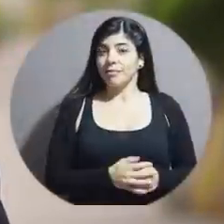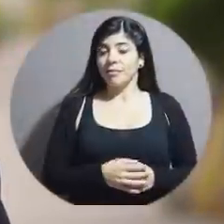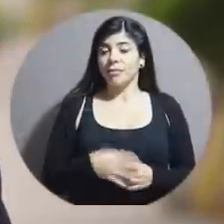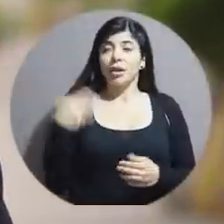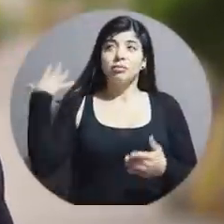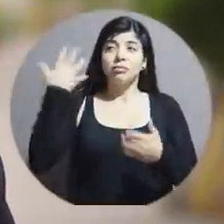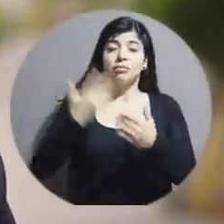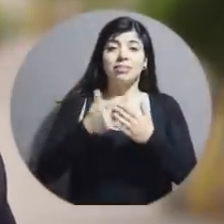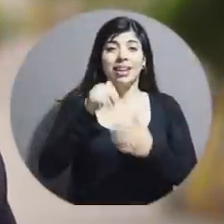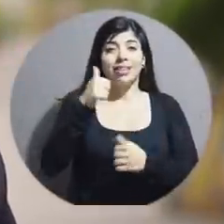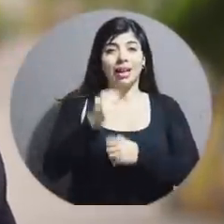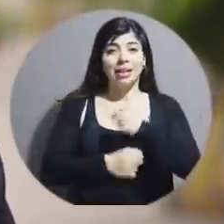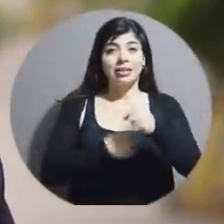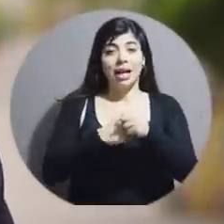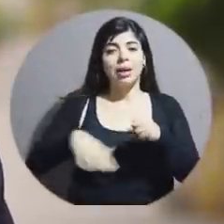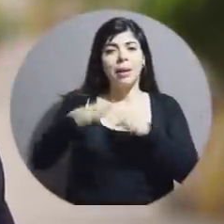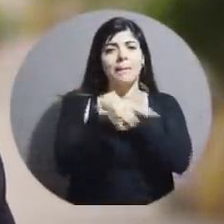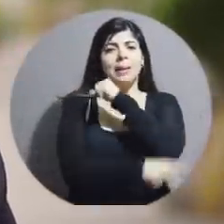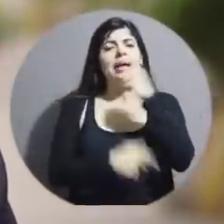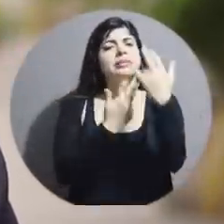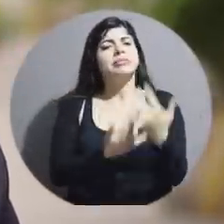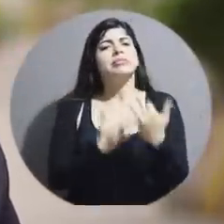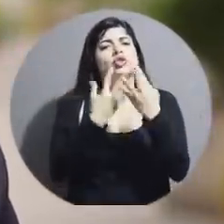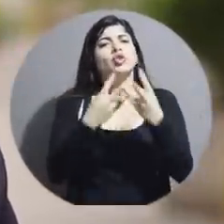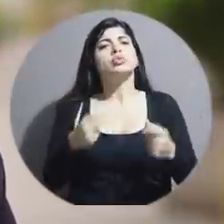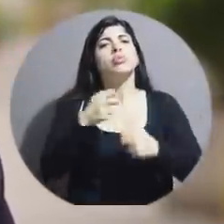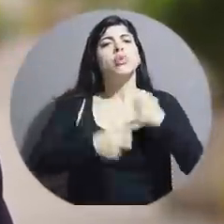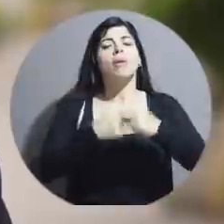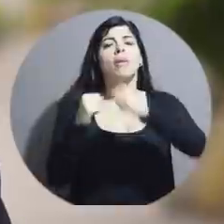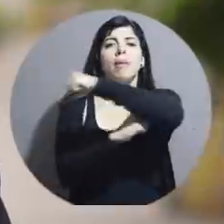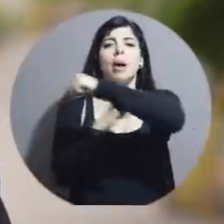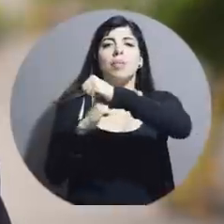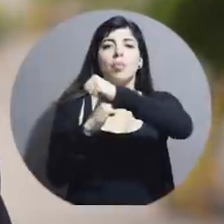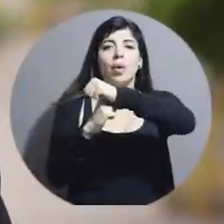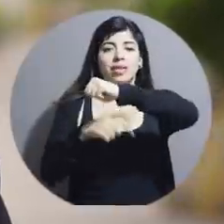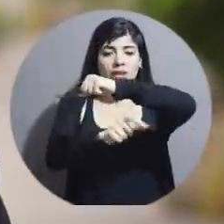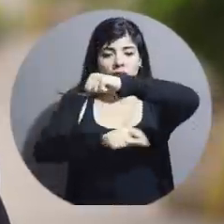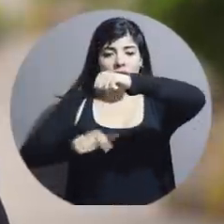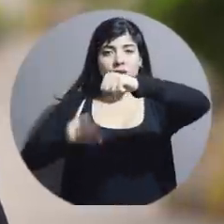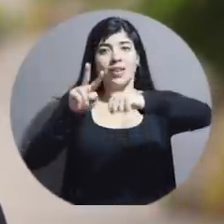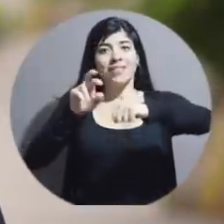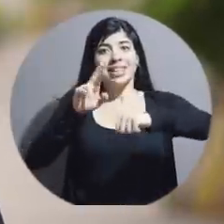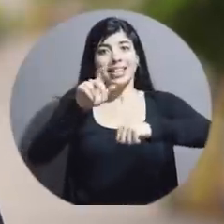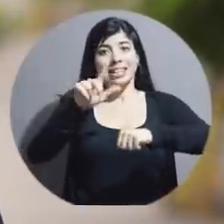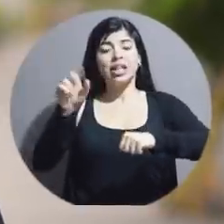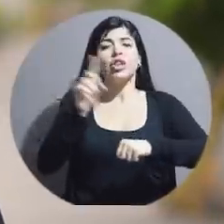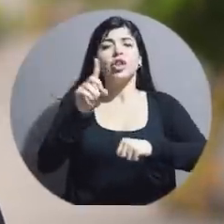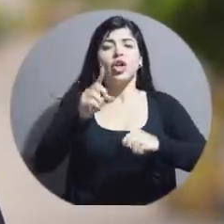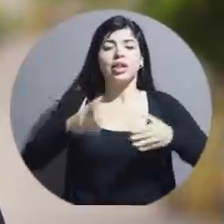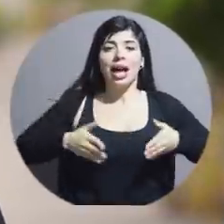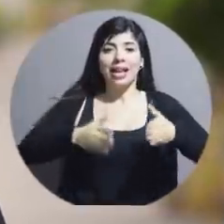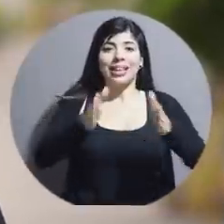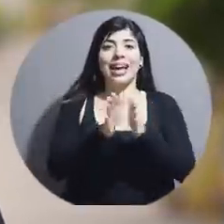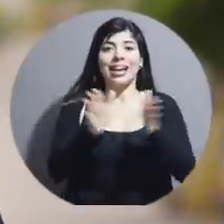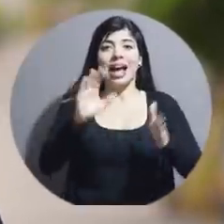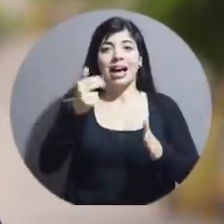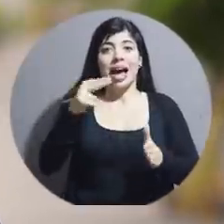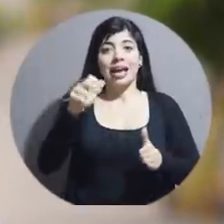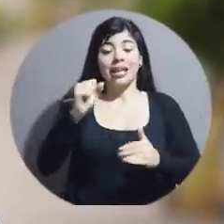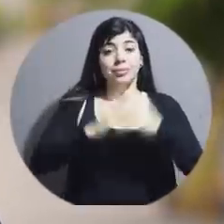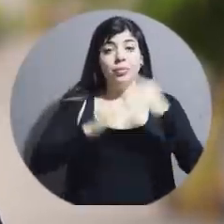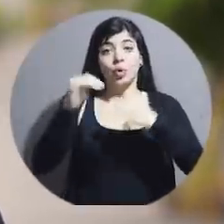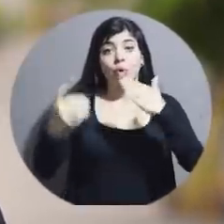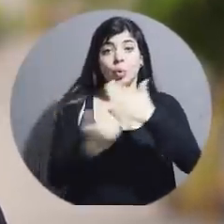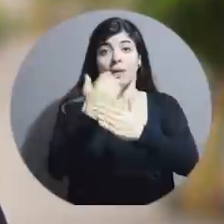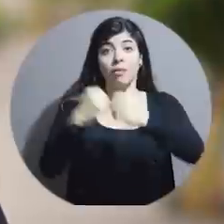Hola, durante una década el país ha esperado la solución al problema del puente sobre el río Virilla en la carretera General Cañas. La